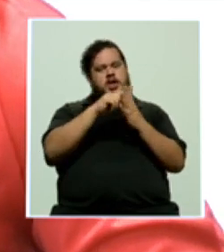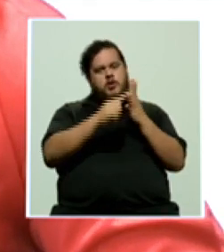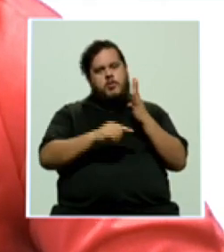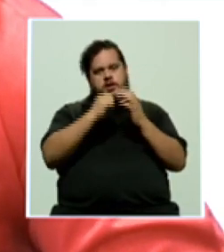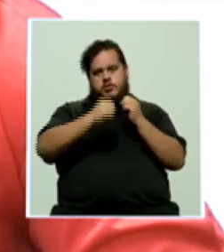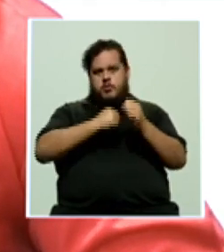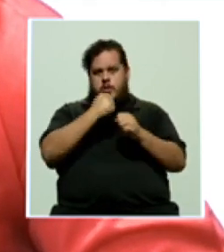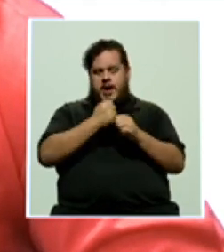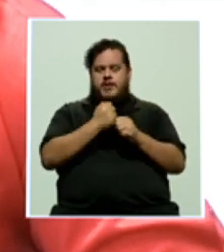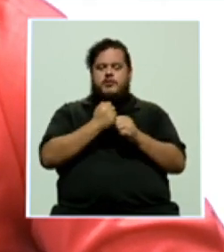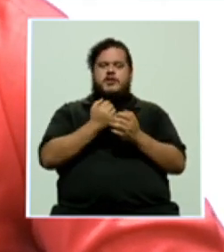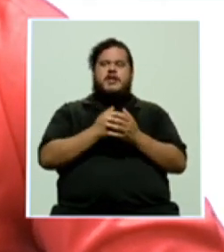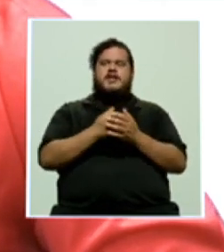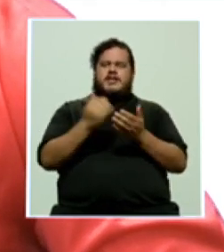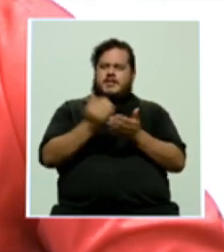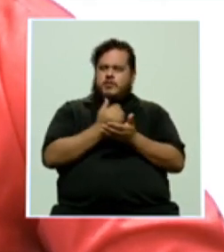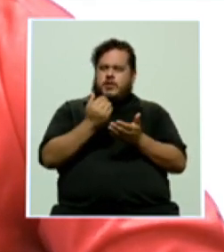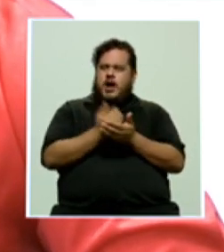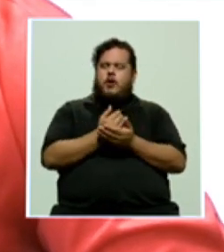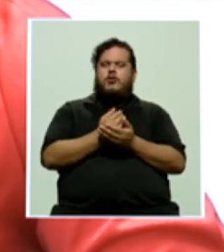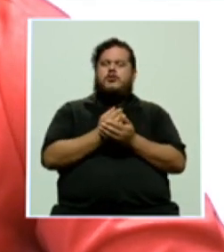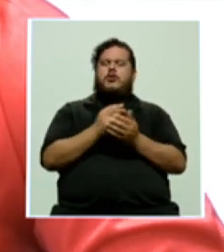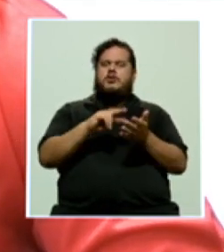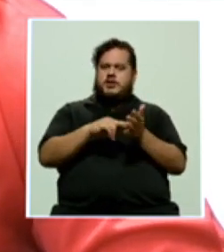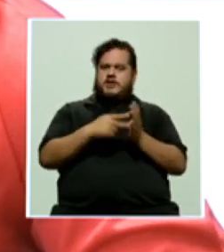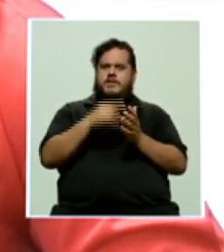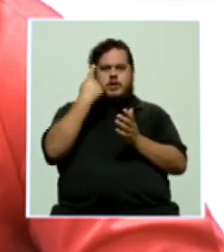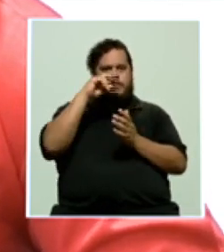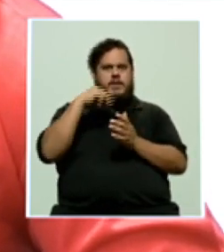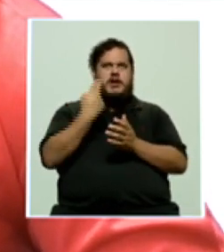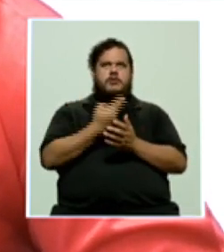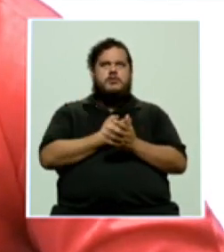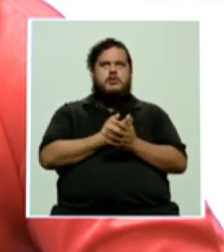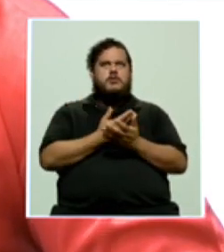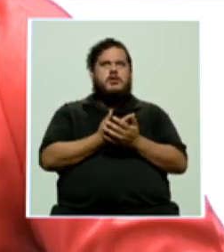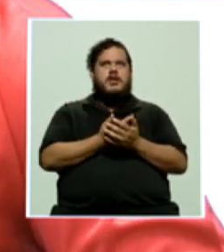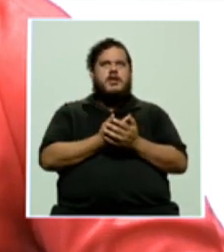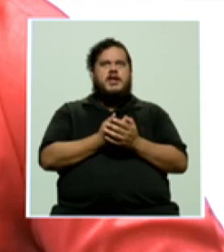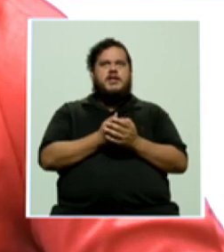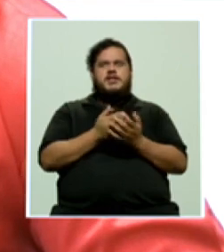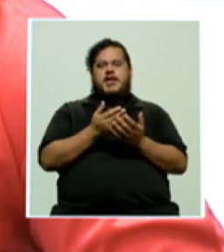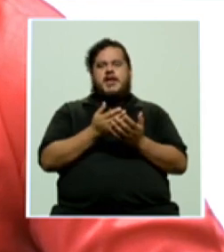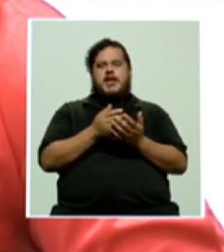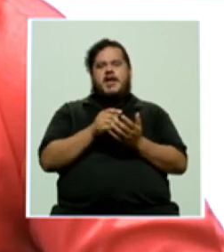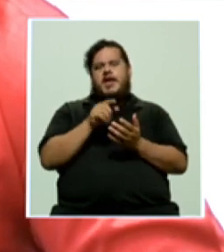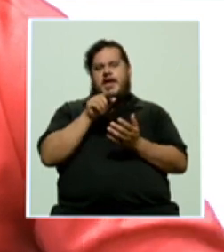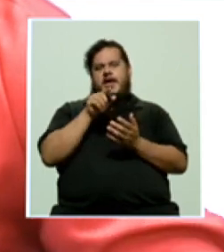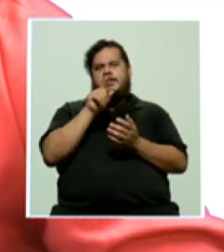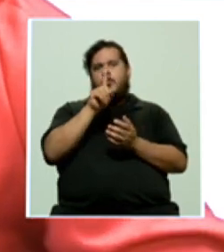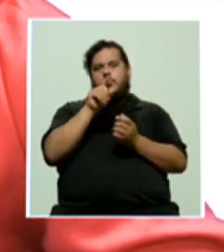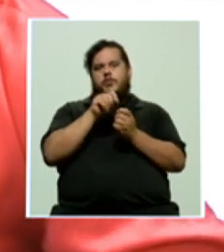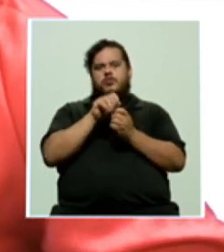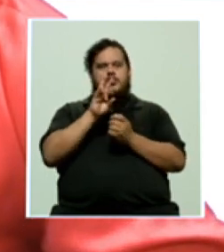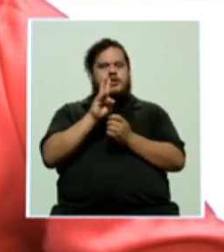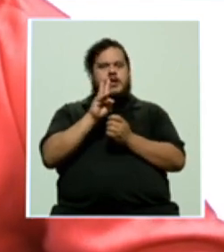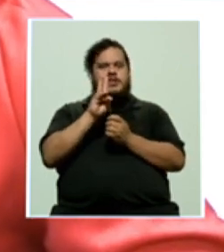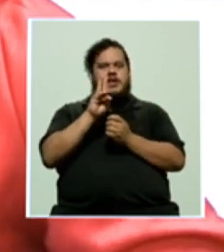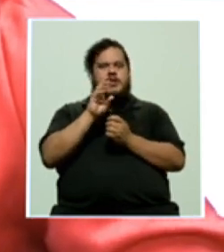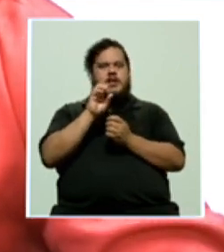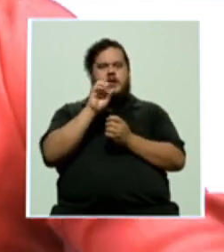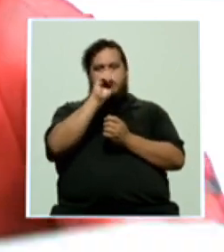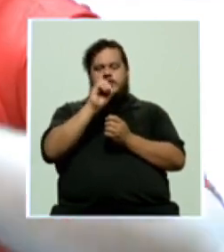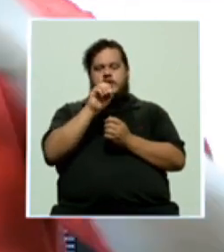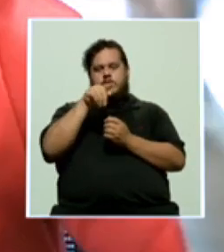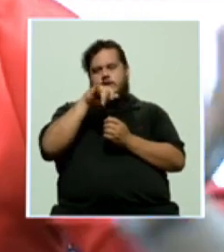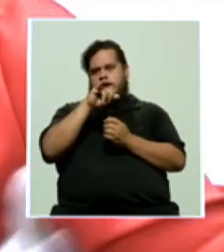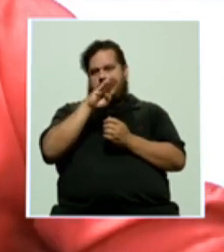estaría generando un ahorro muy significativo para nosotros de ese 0.7 de Producto Interno Bruto, solamente en gobierno central.